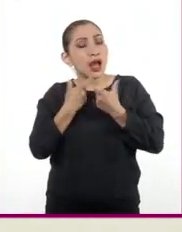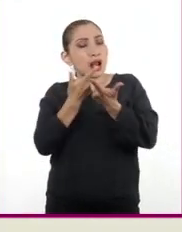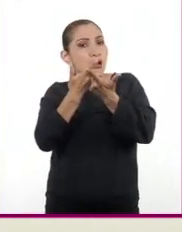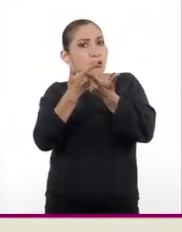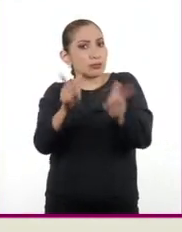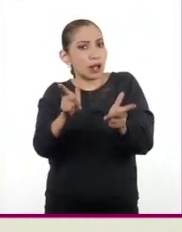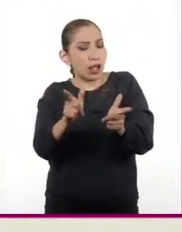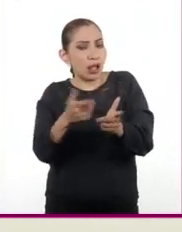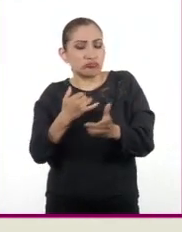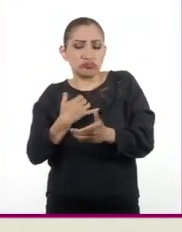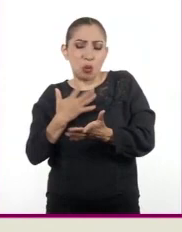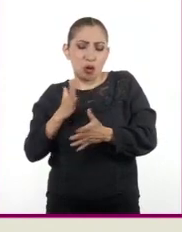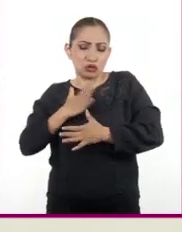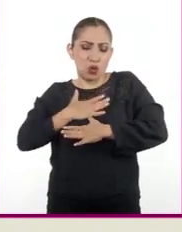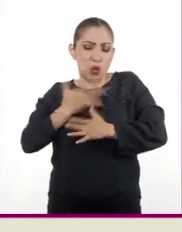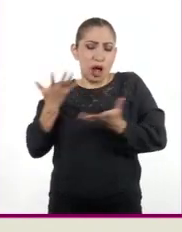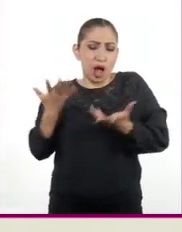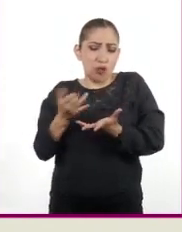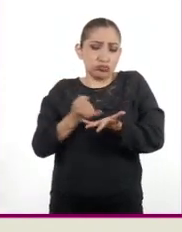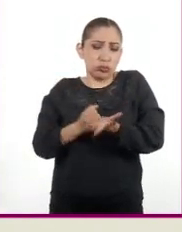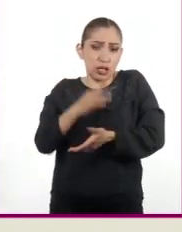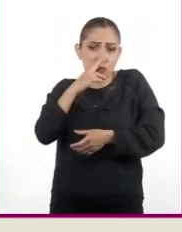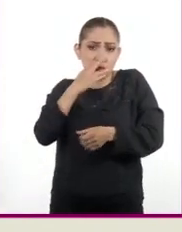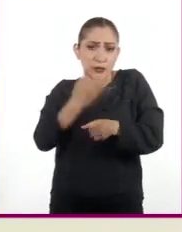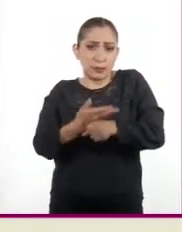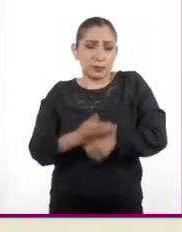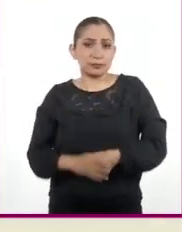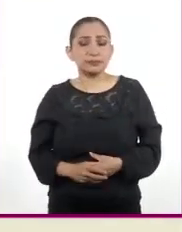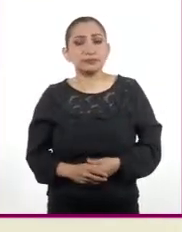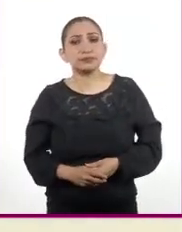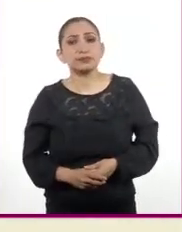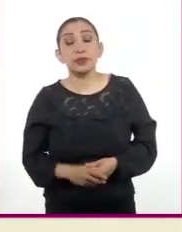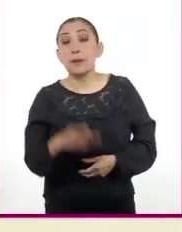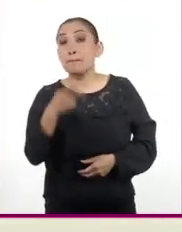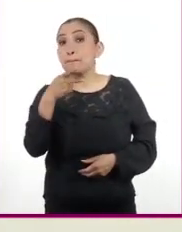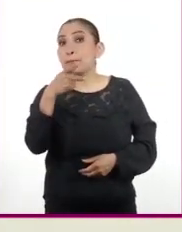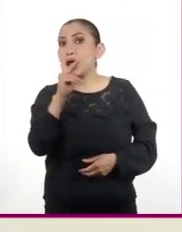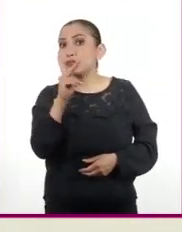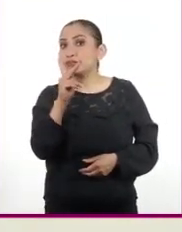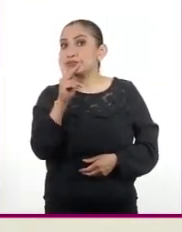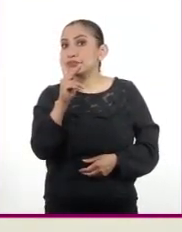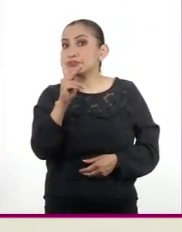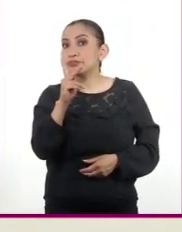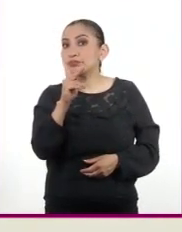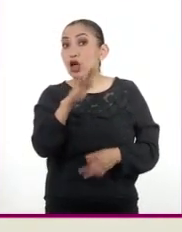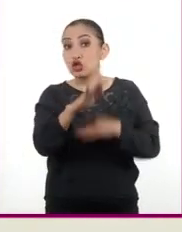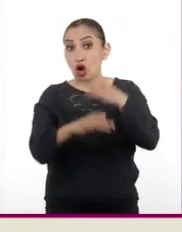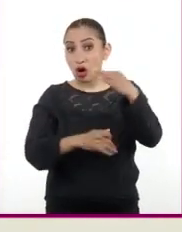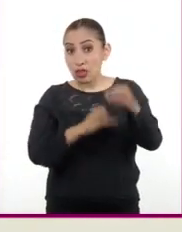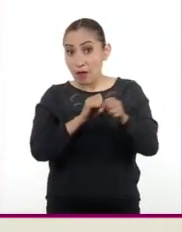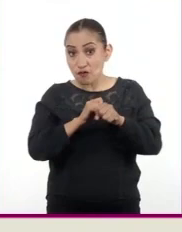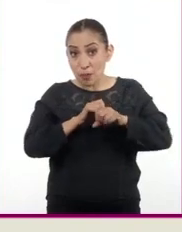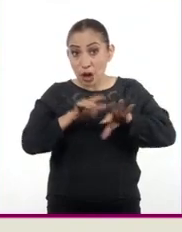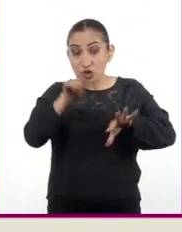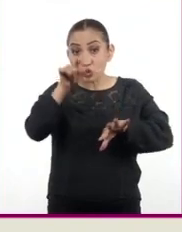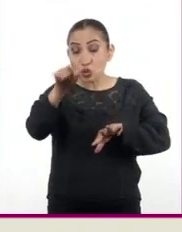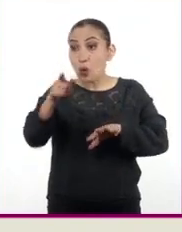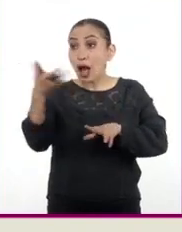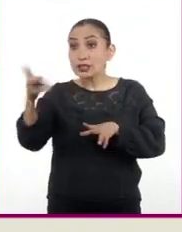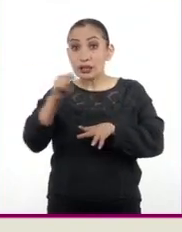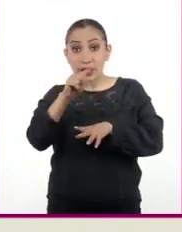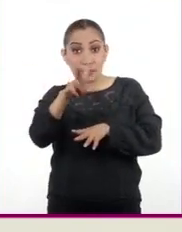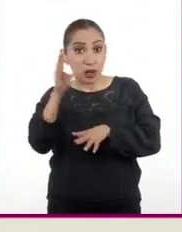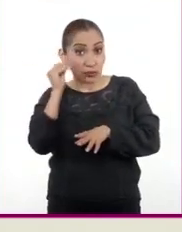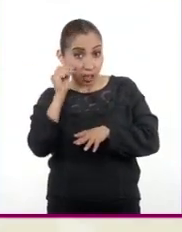libertad, autonomía y responsabilidad. Pero, ¿toda la información que difunden los medios